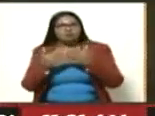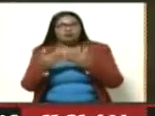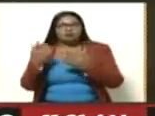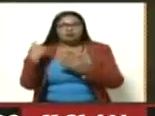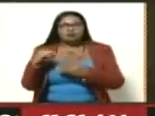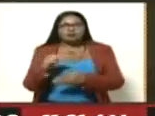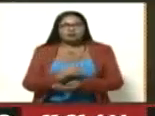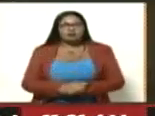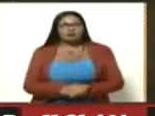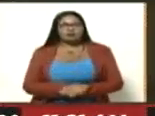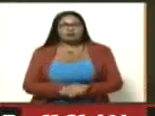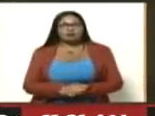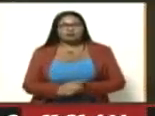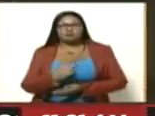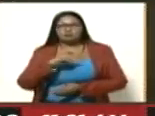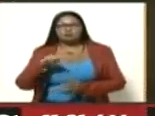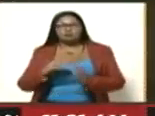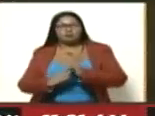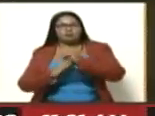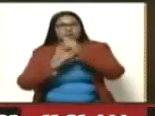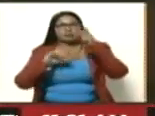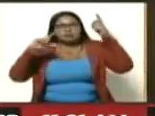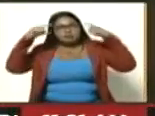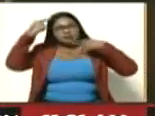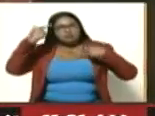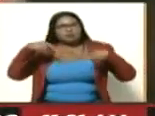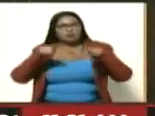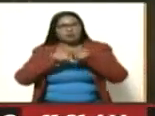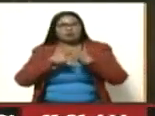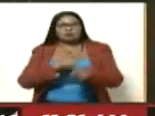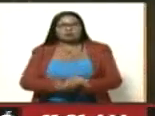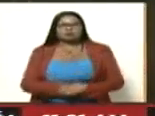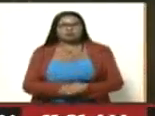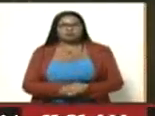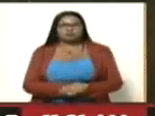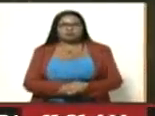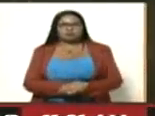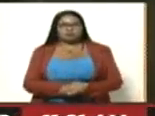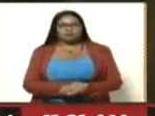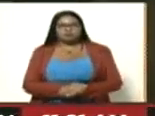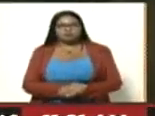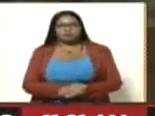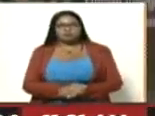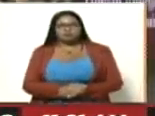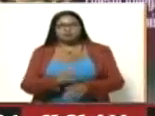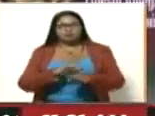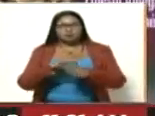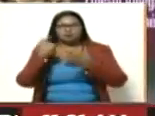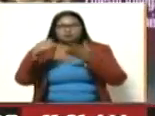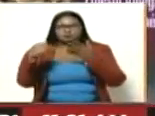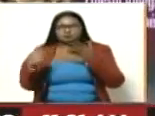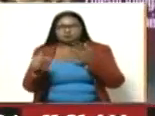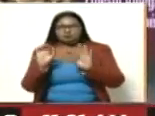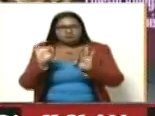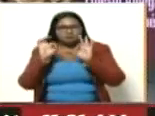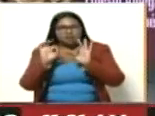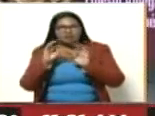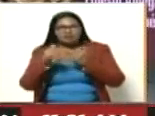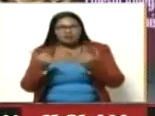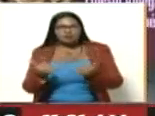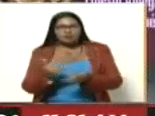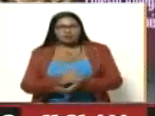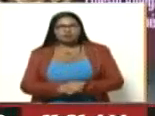de esa llamarada que nos dejó el comandante Hugo Chávez, porque los datos estrictamente científicos de todo lo que le ha